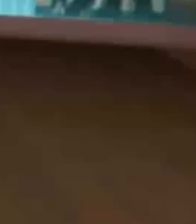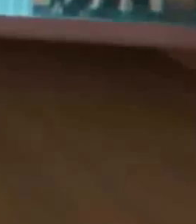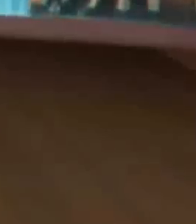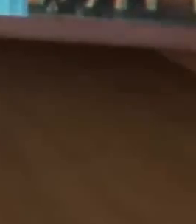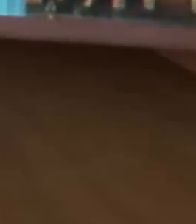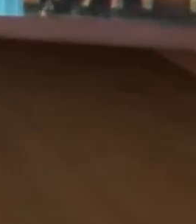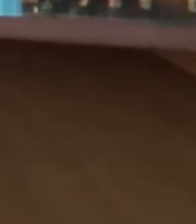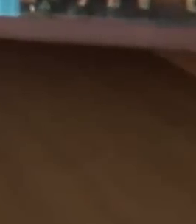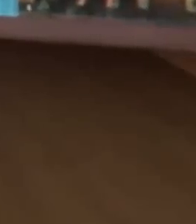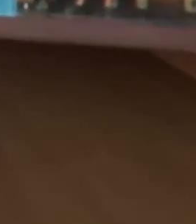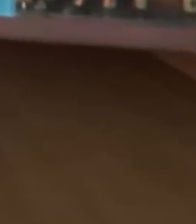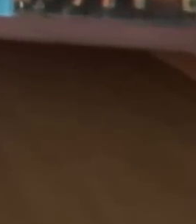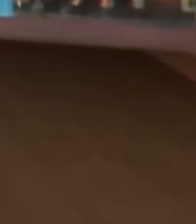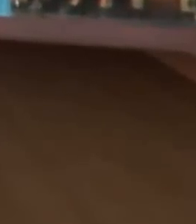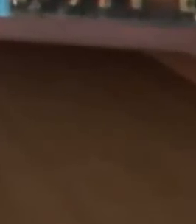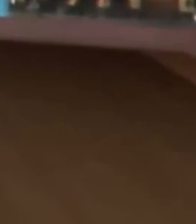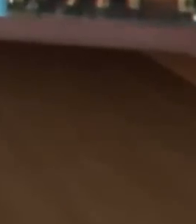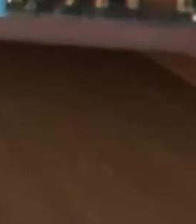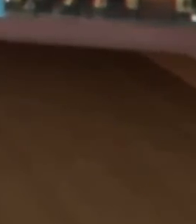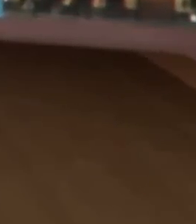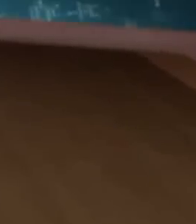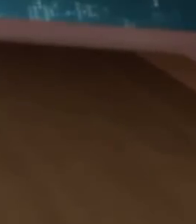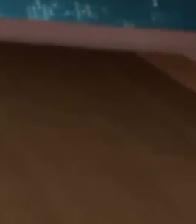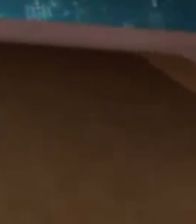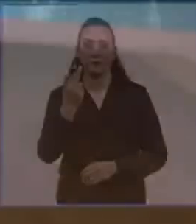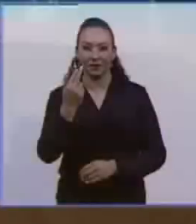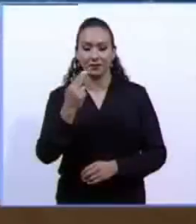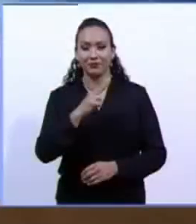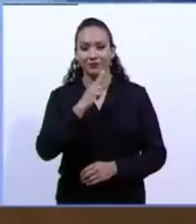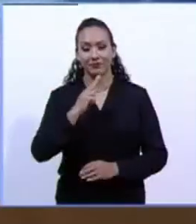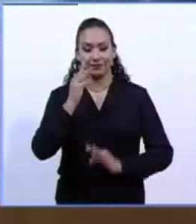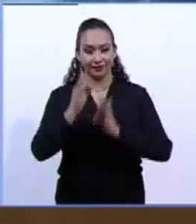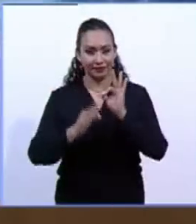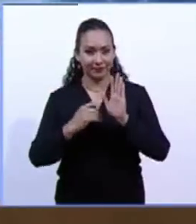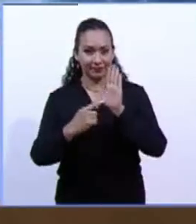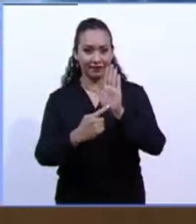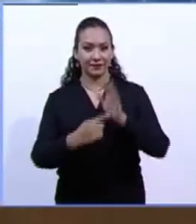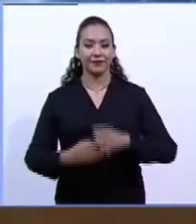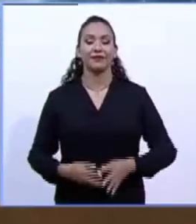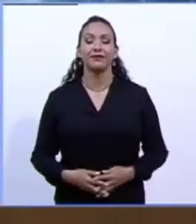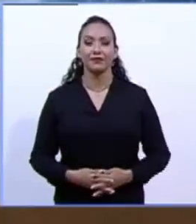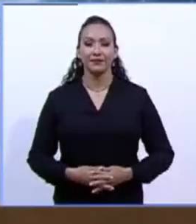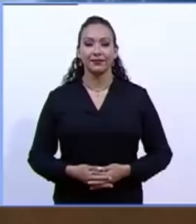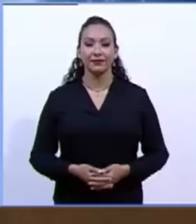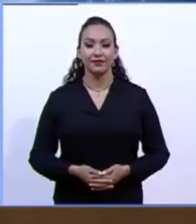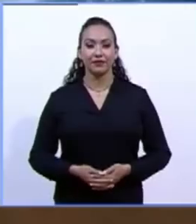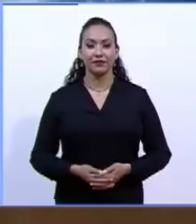Hoy es miércoles 19 de febrero de 2025 y estas son las noticias.